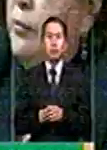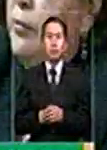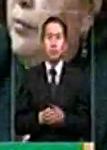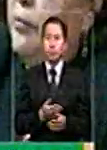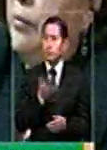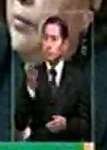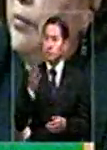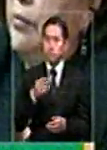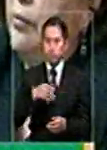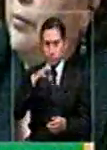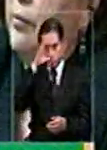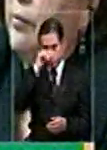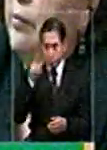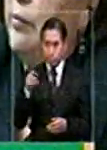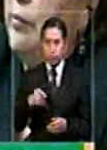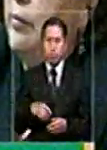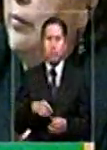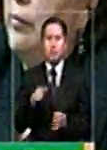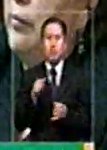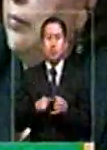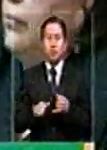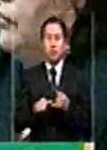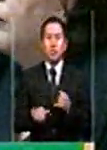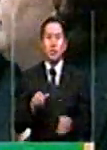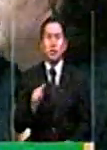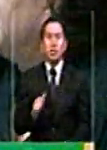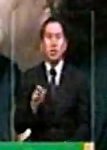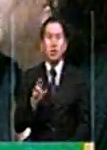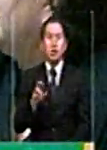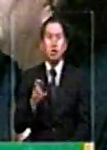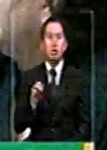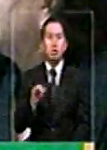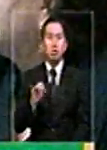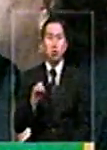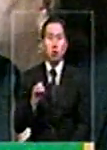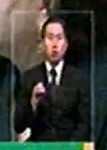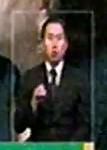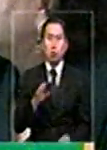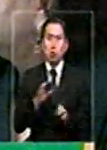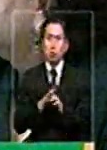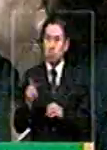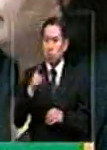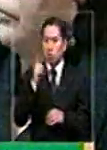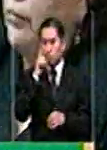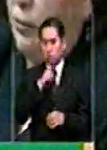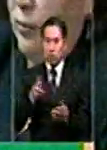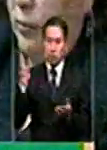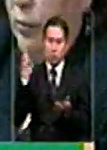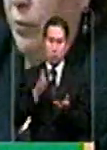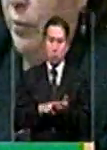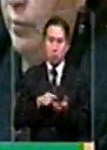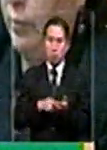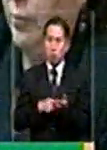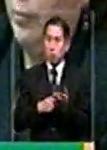al licenciado Marcelo Arroyo. ¿Quién firma? A no ser que alguien hubiera falsificado esa